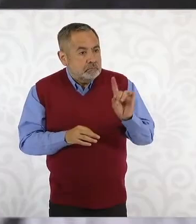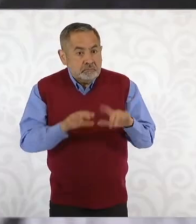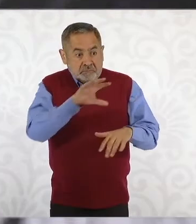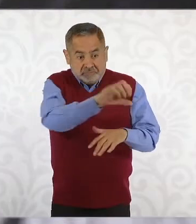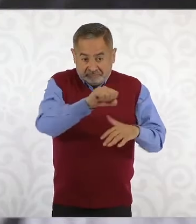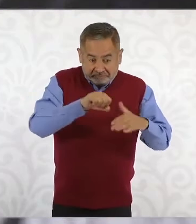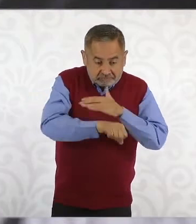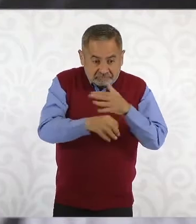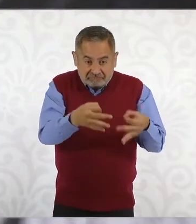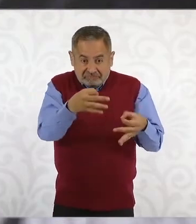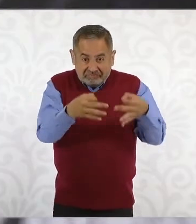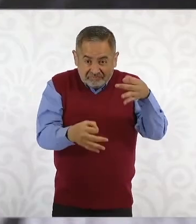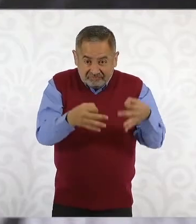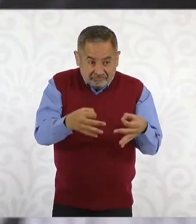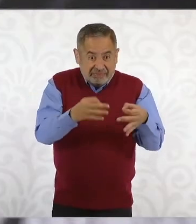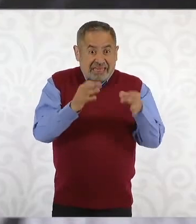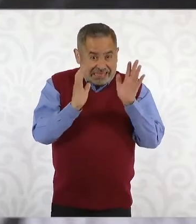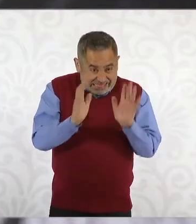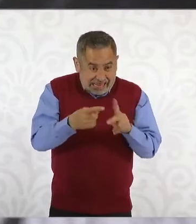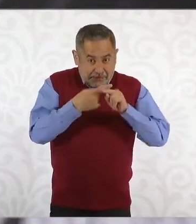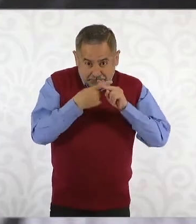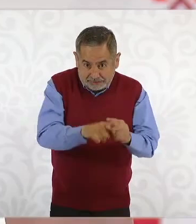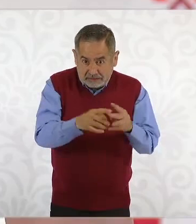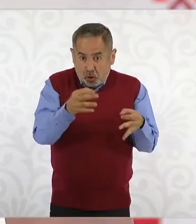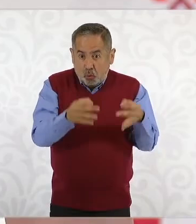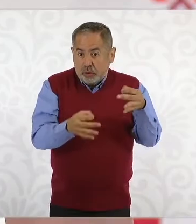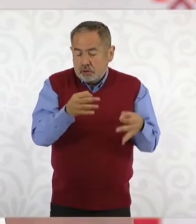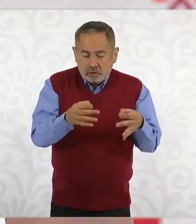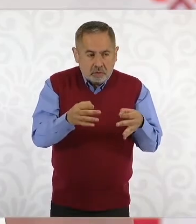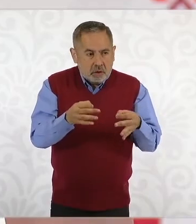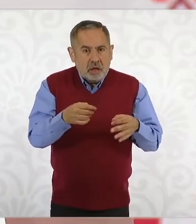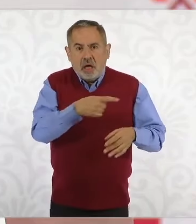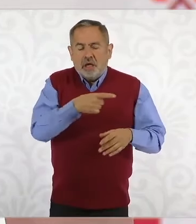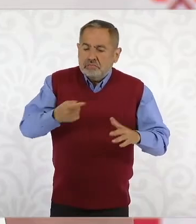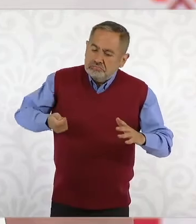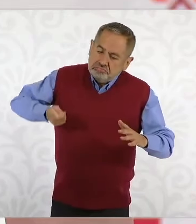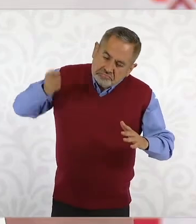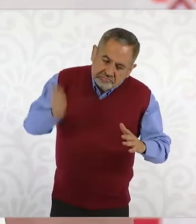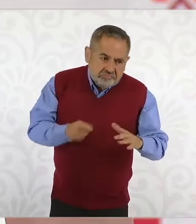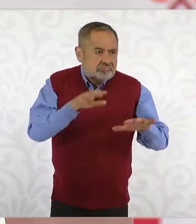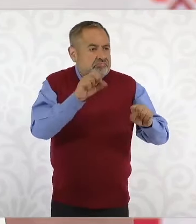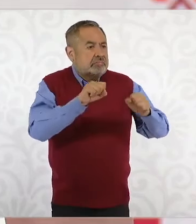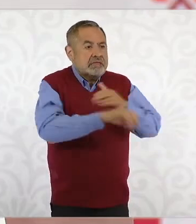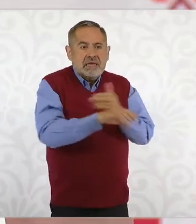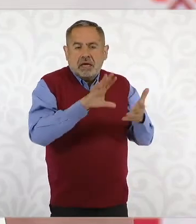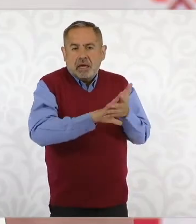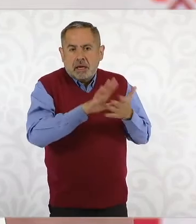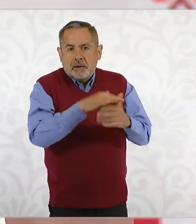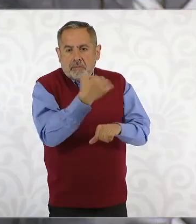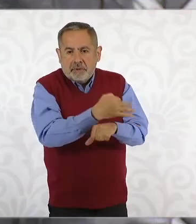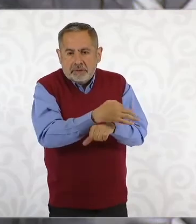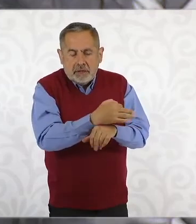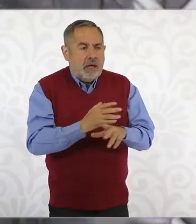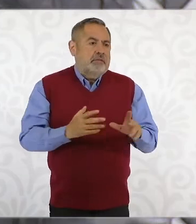proceso y en esta vinculación a proceso se dicta una medida cautelar de prisión preventiva y entonces